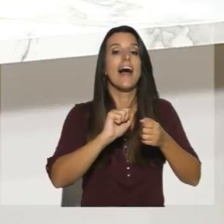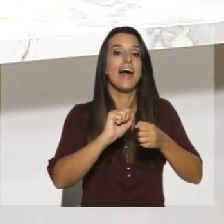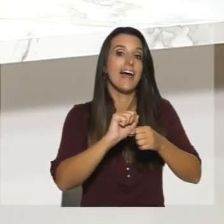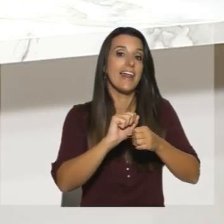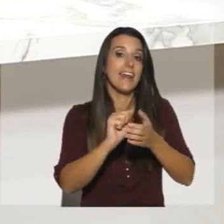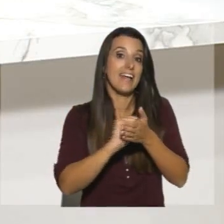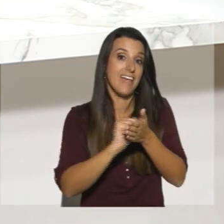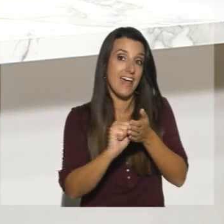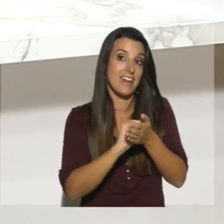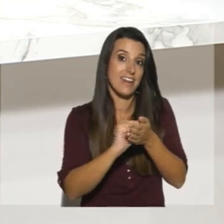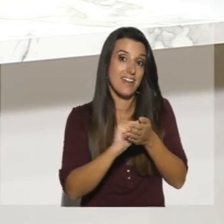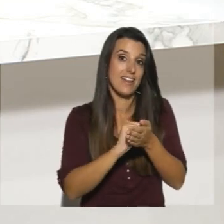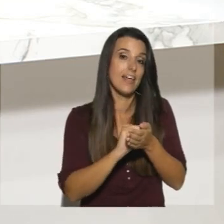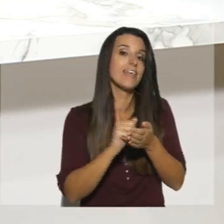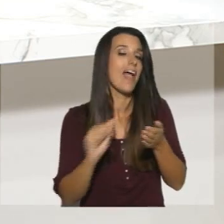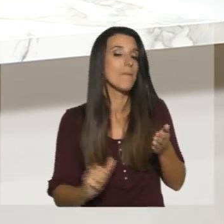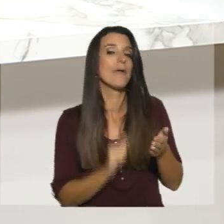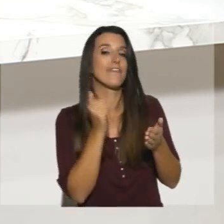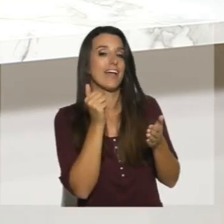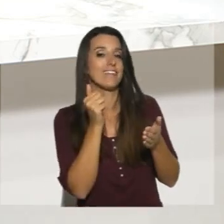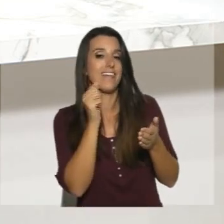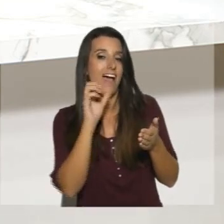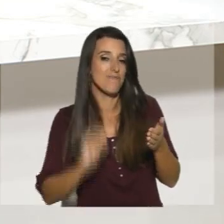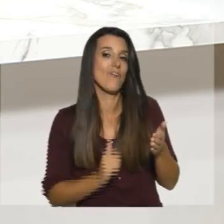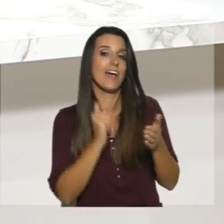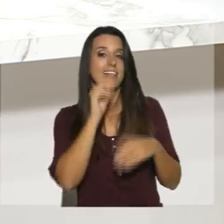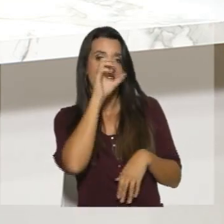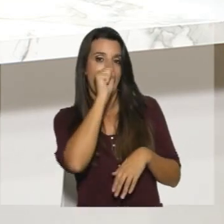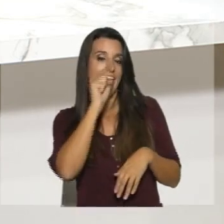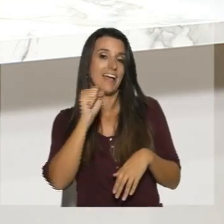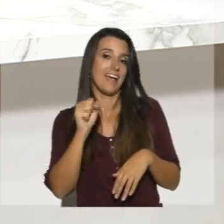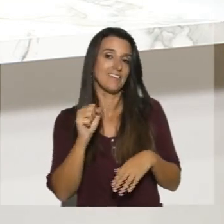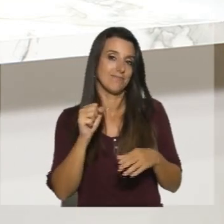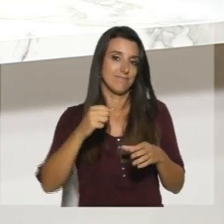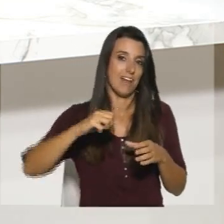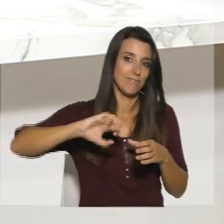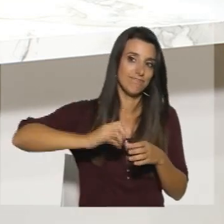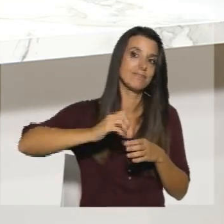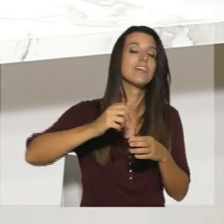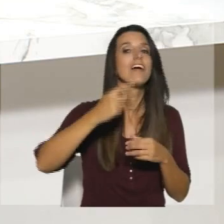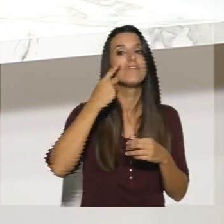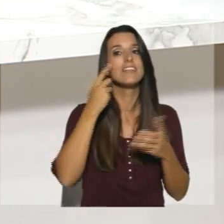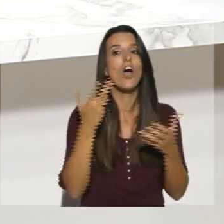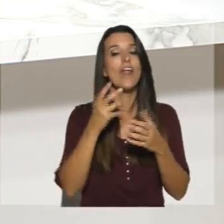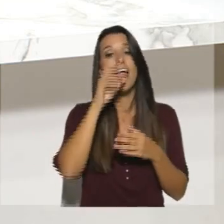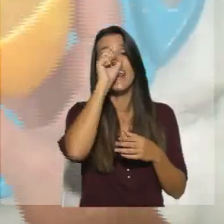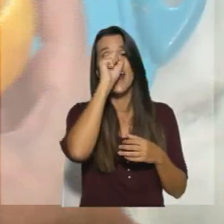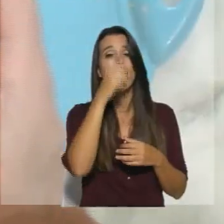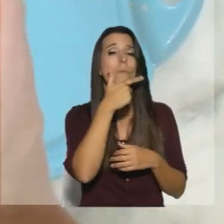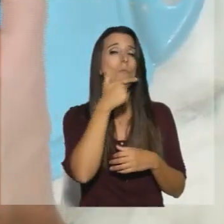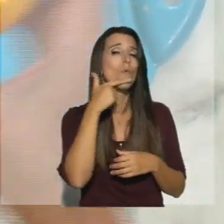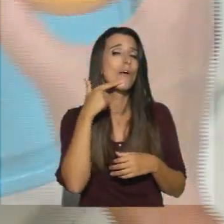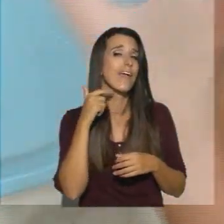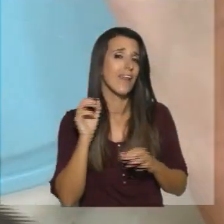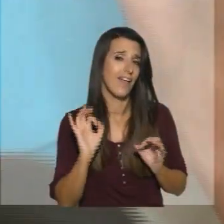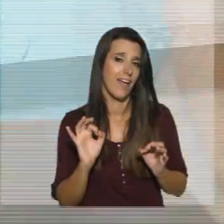la masa. Y en la cobertura, el juguito. El juguito. Aparte es lo que te decía, viste que ahora vienen estas naranjas que están divinas. Así